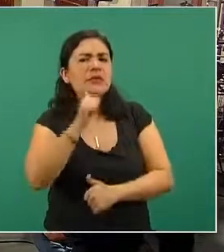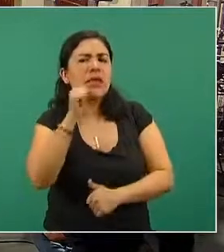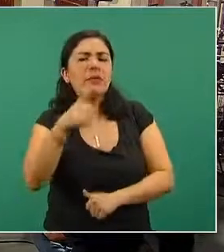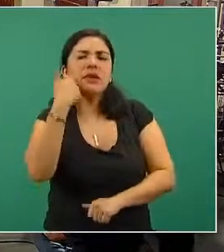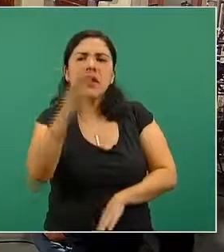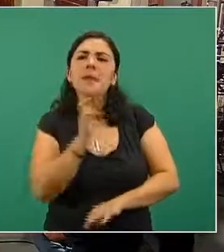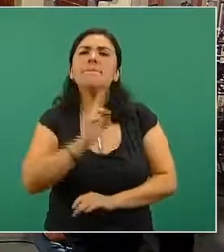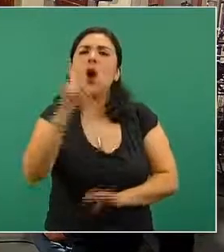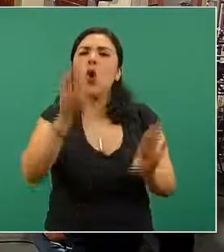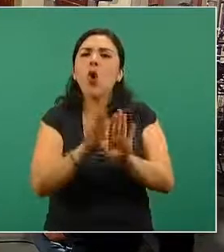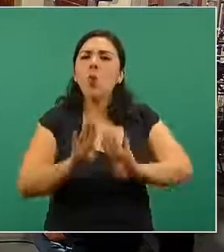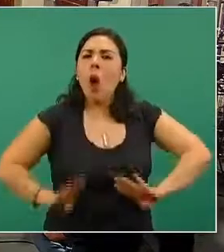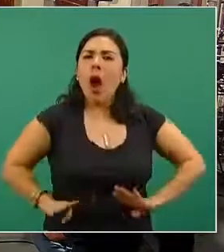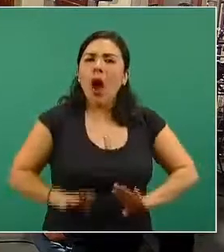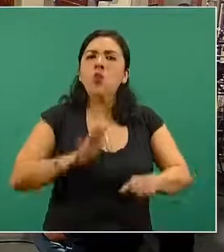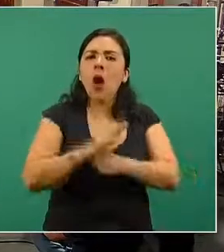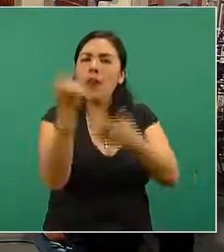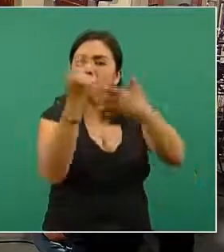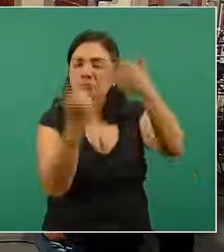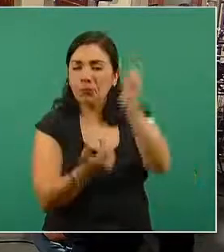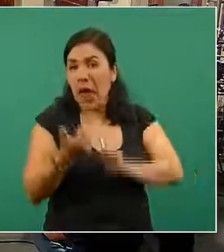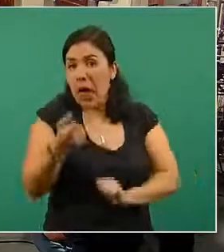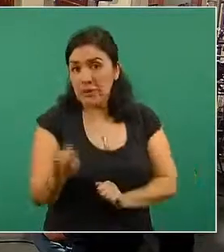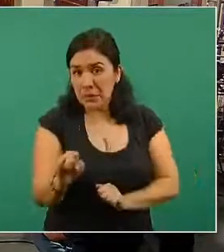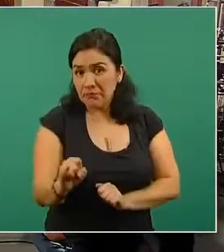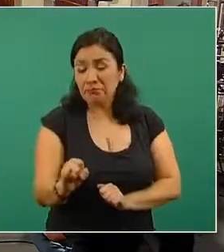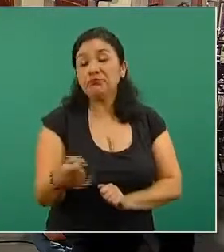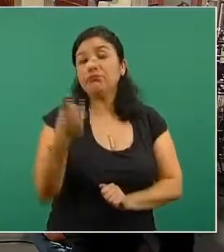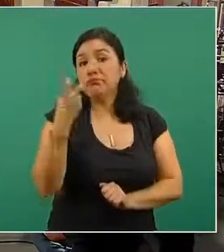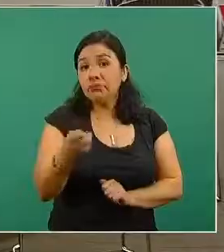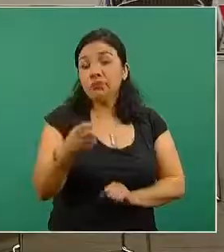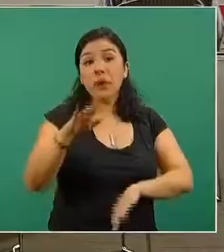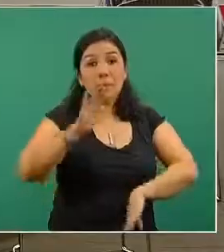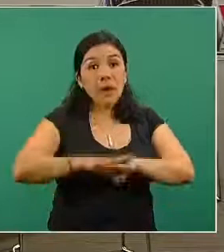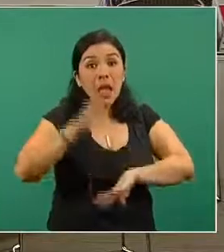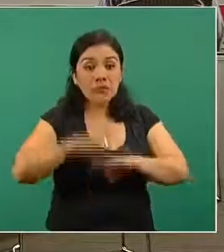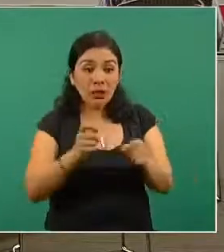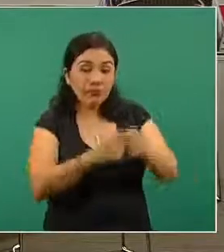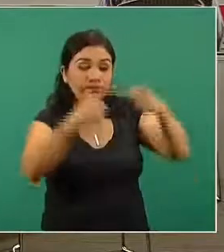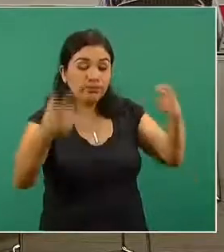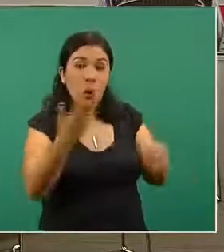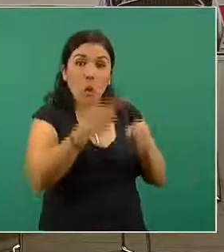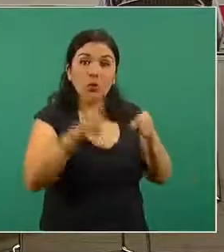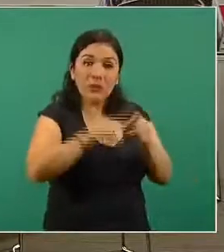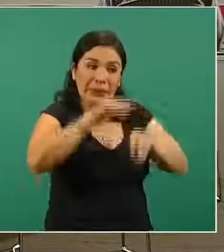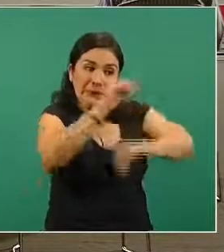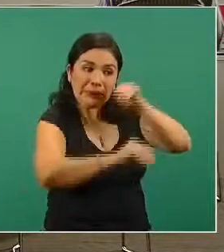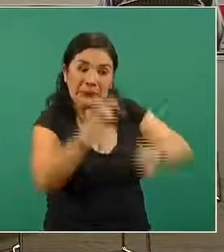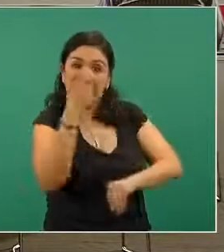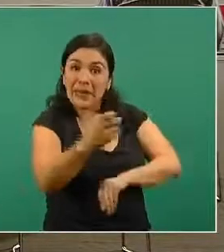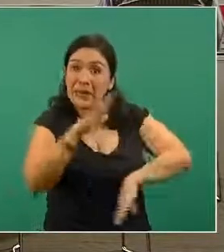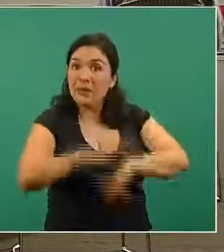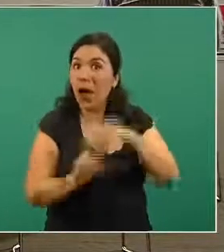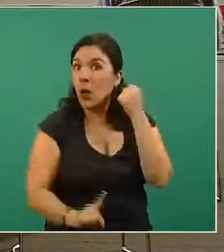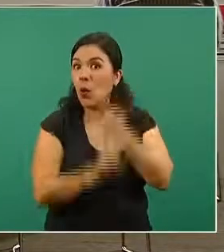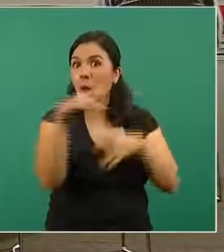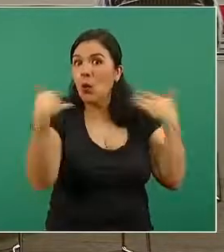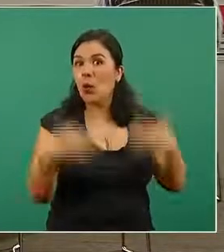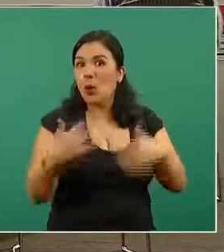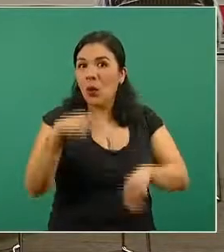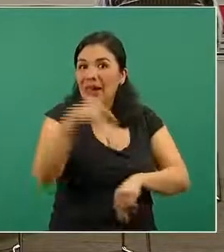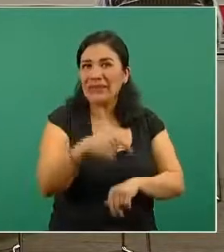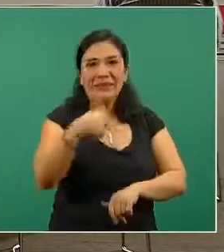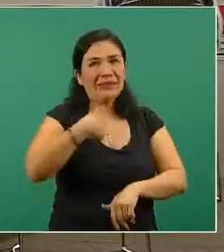las alternativas, y así se ha hecho, no solamente en la expansión hospitalaria, que ha sido uno de los grandes retos que tuvimos que